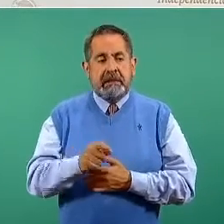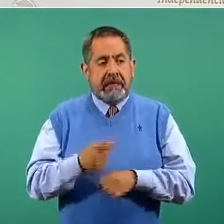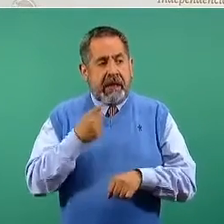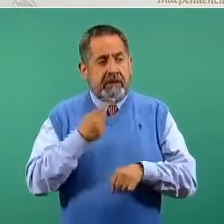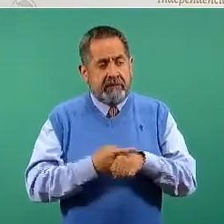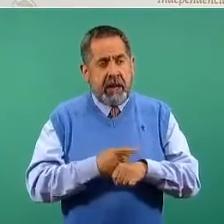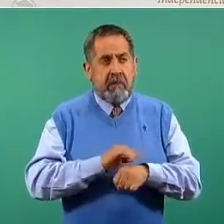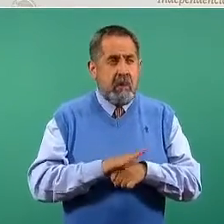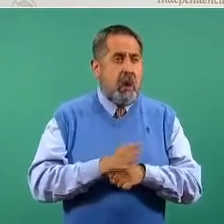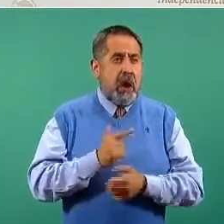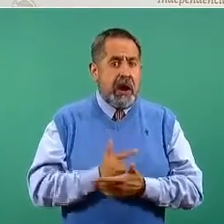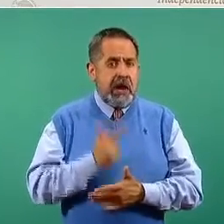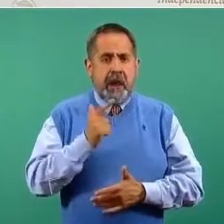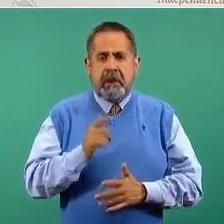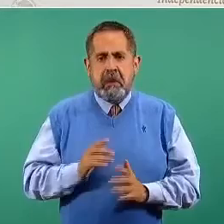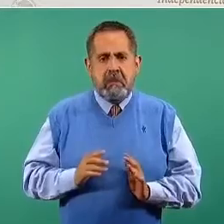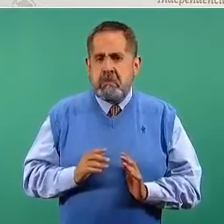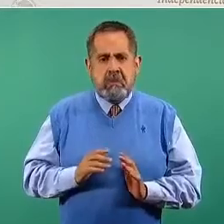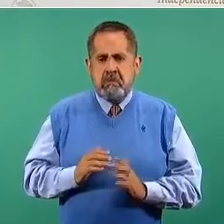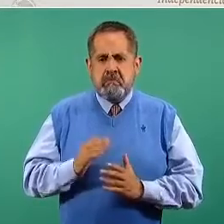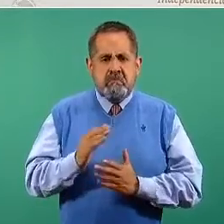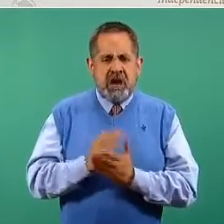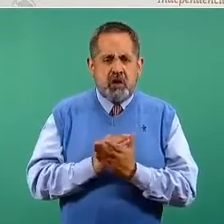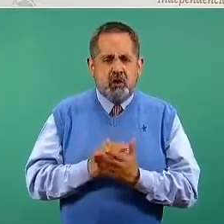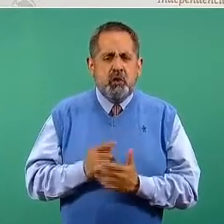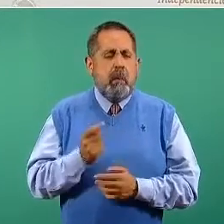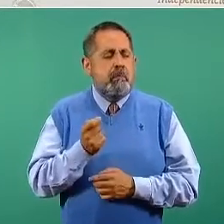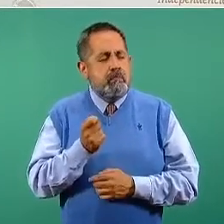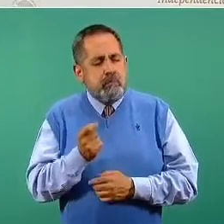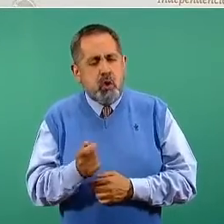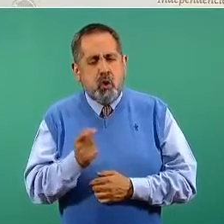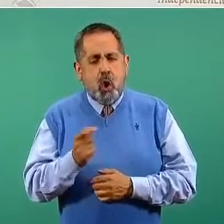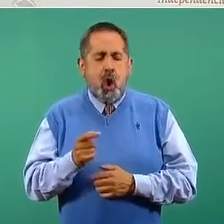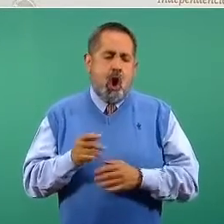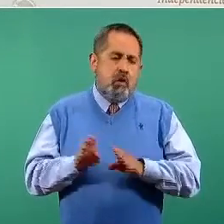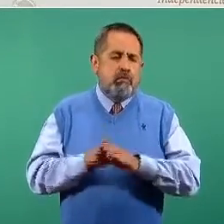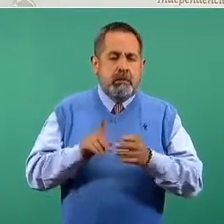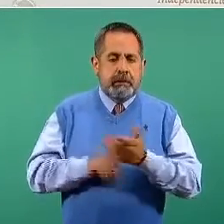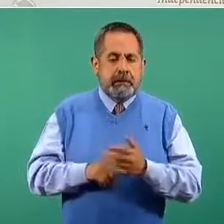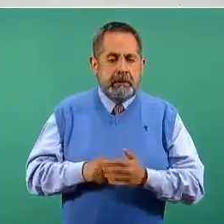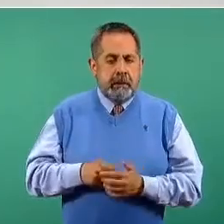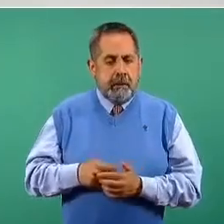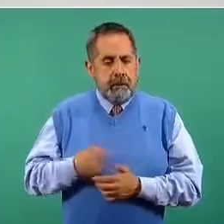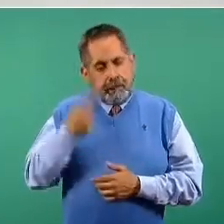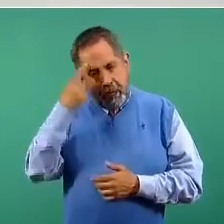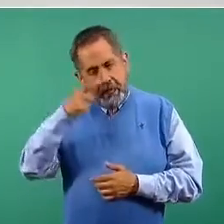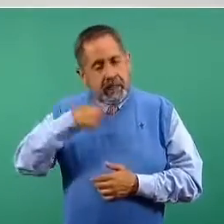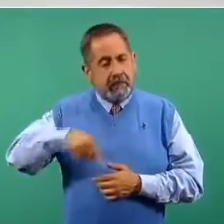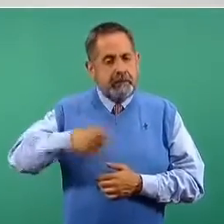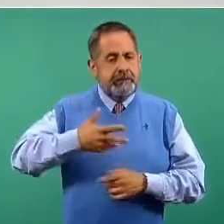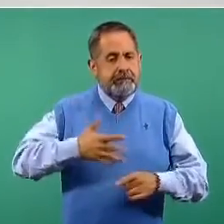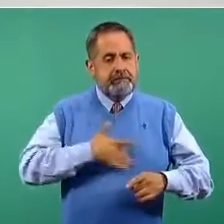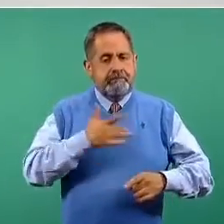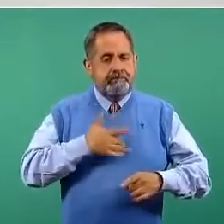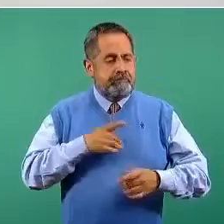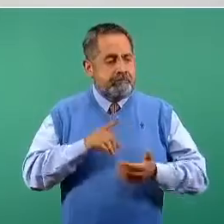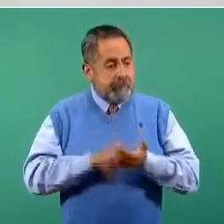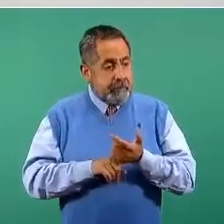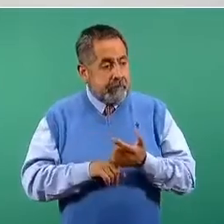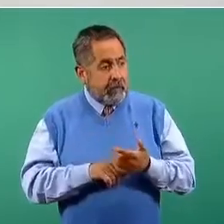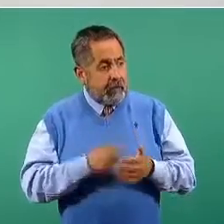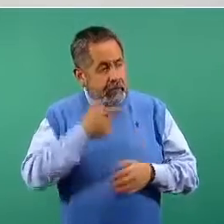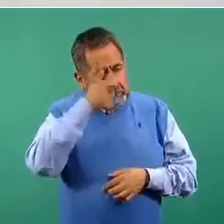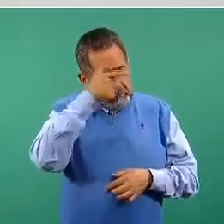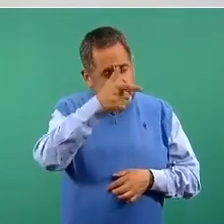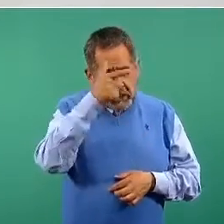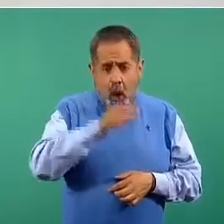afectación para efectos de la COVID-19. Y cuando hablamos de la menor afectación, nos referimos a que son los que tienen las menores tasas